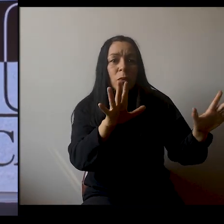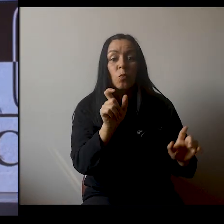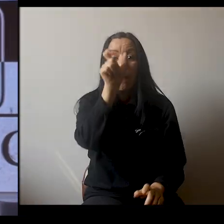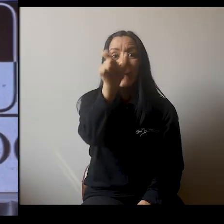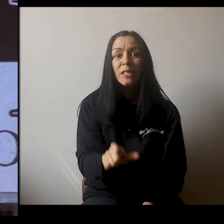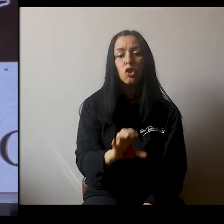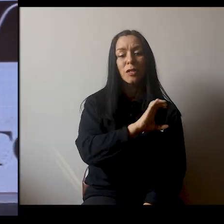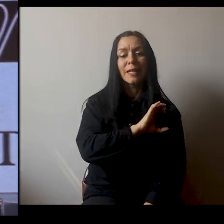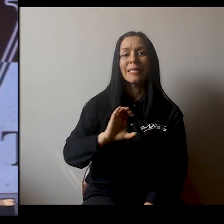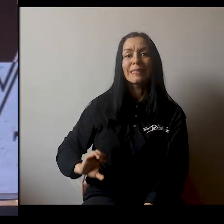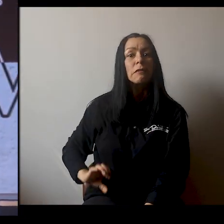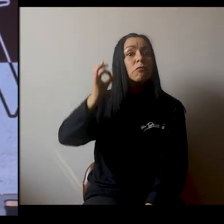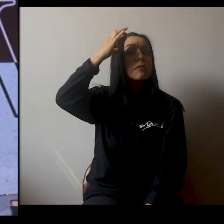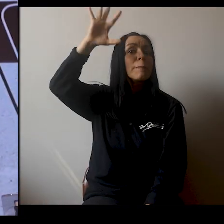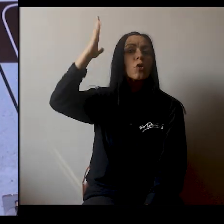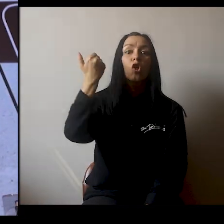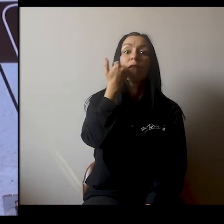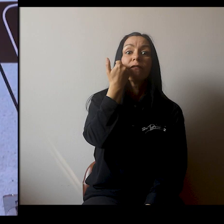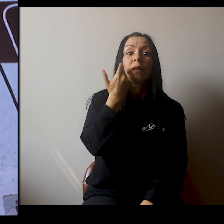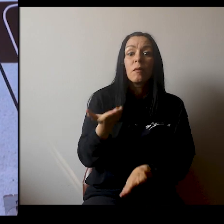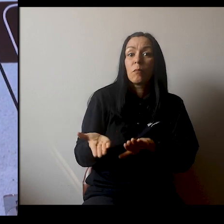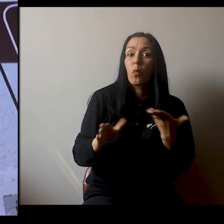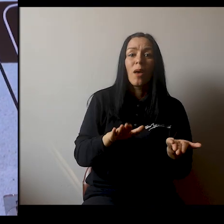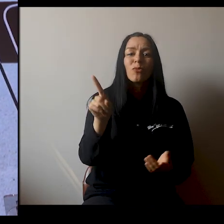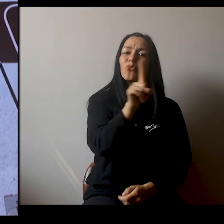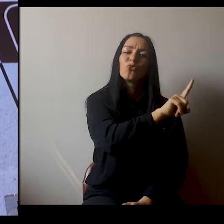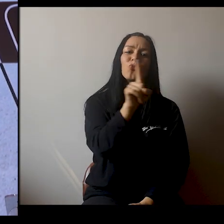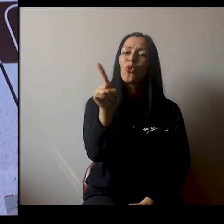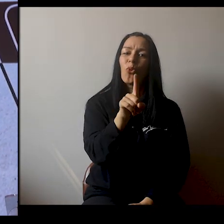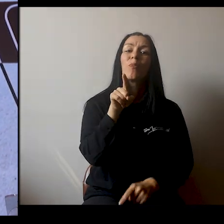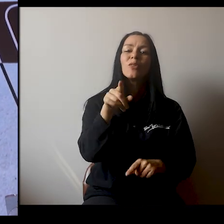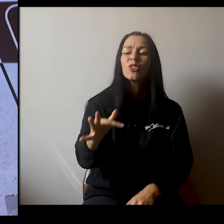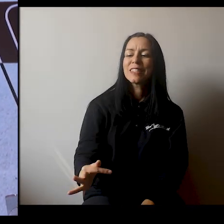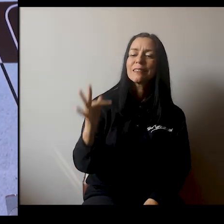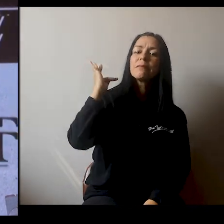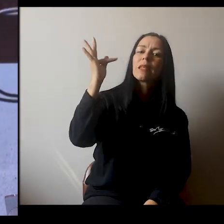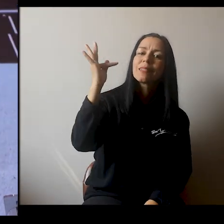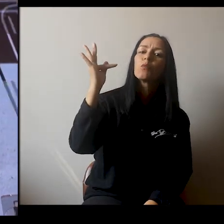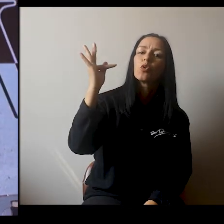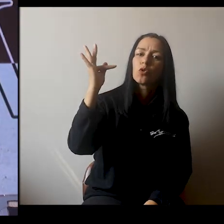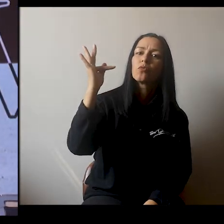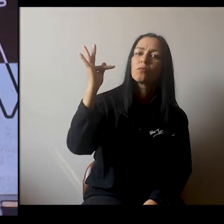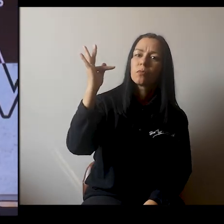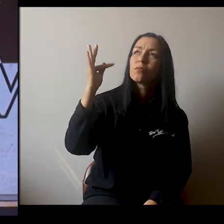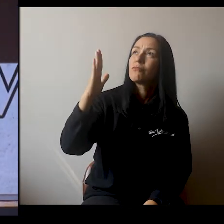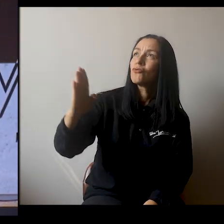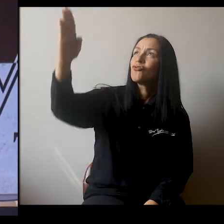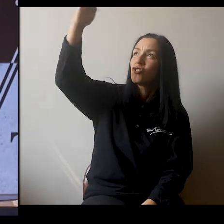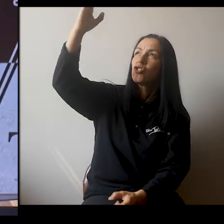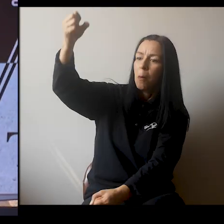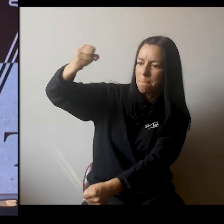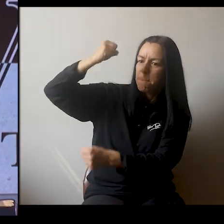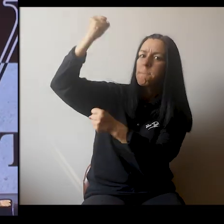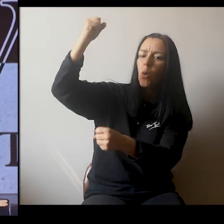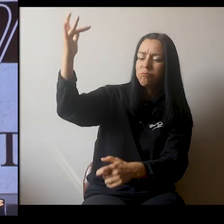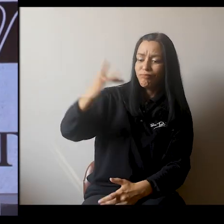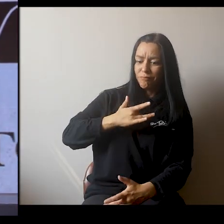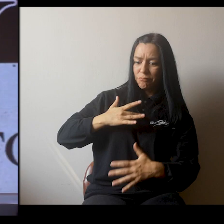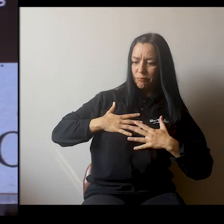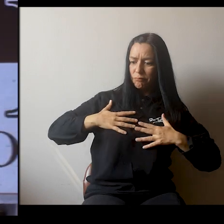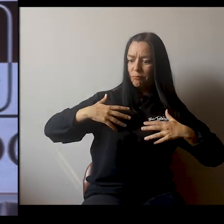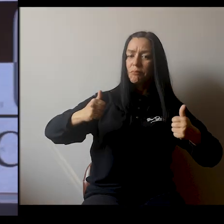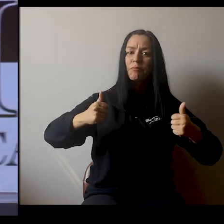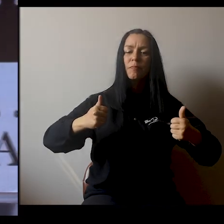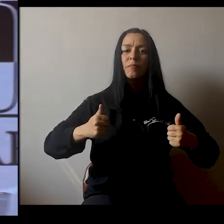si un cristiano por alguna razón se enferma, no morirá. Pero eso será un testimonio del poder de